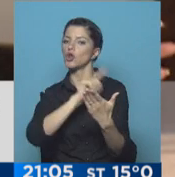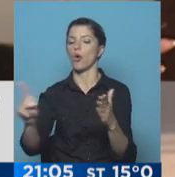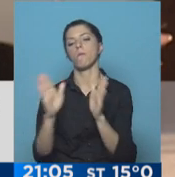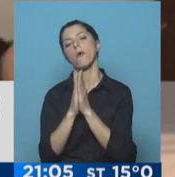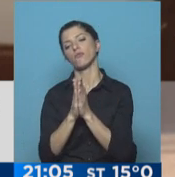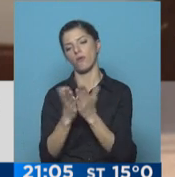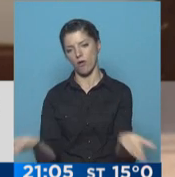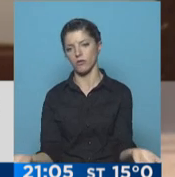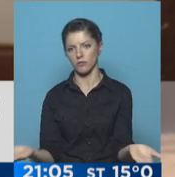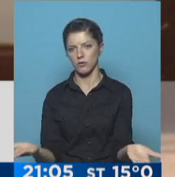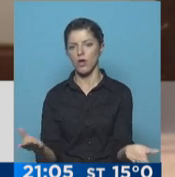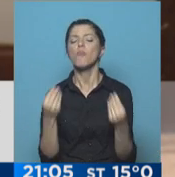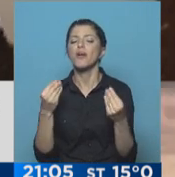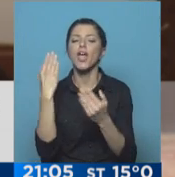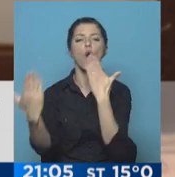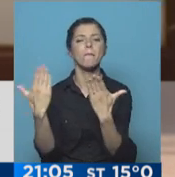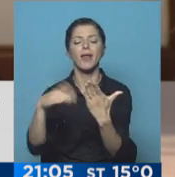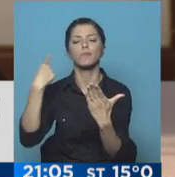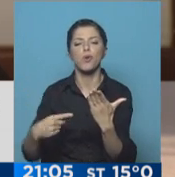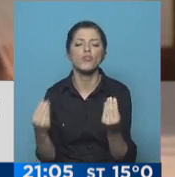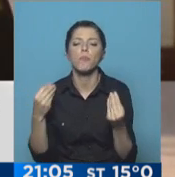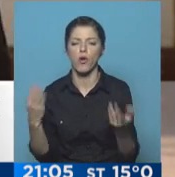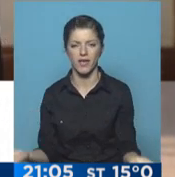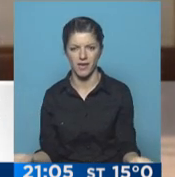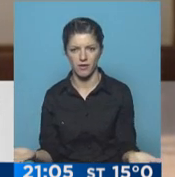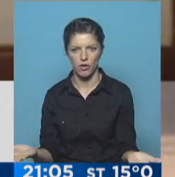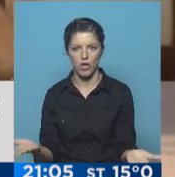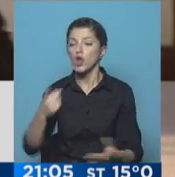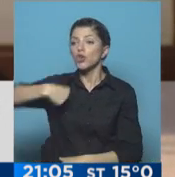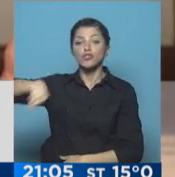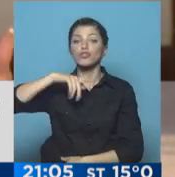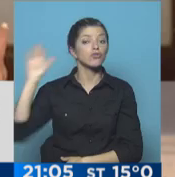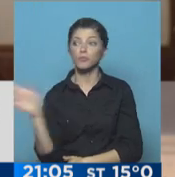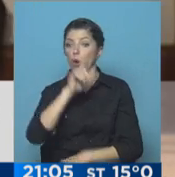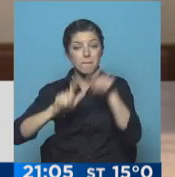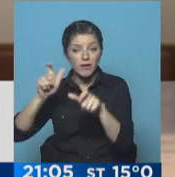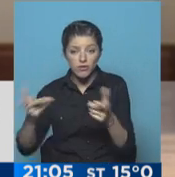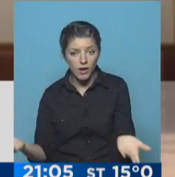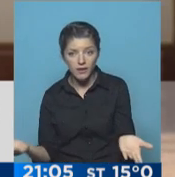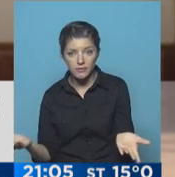favor. No se pueden comparar las cosas. Porque somos personas.